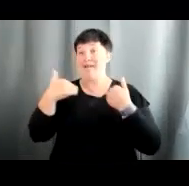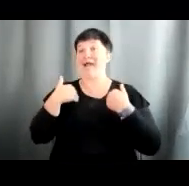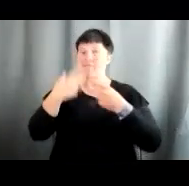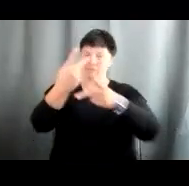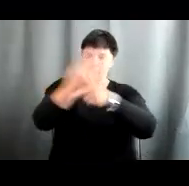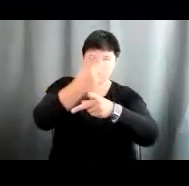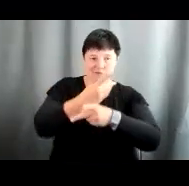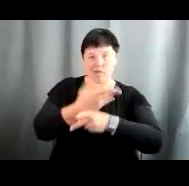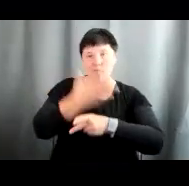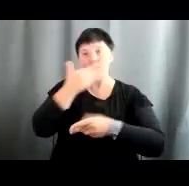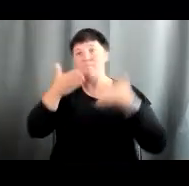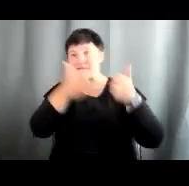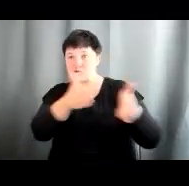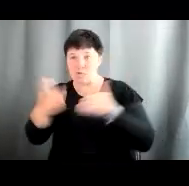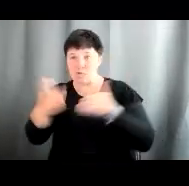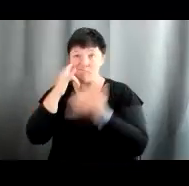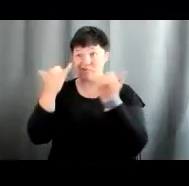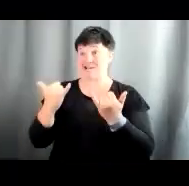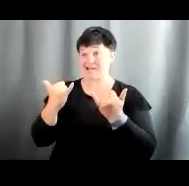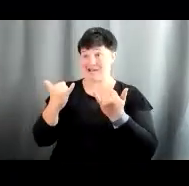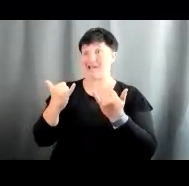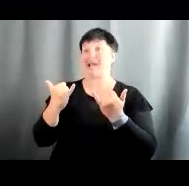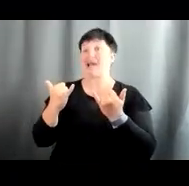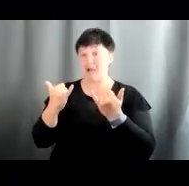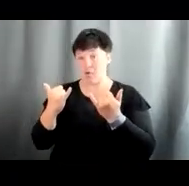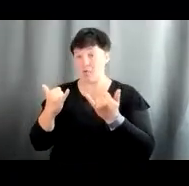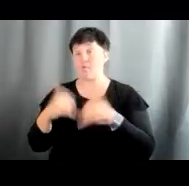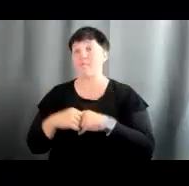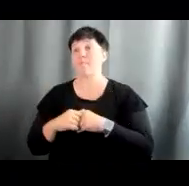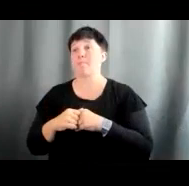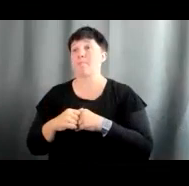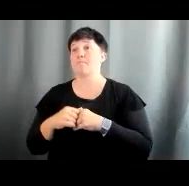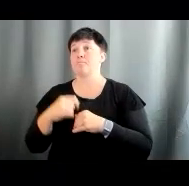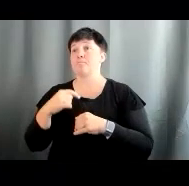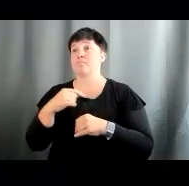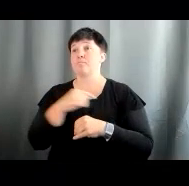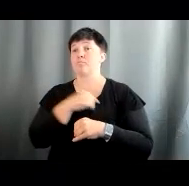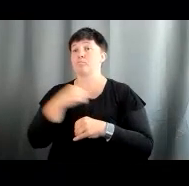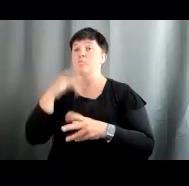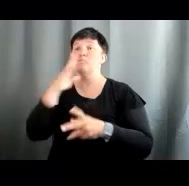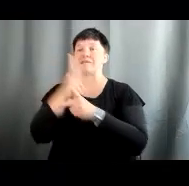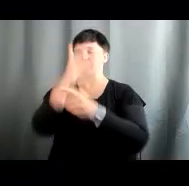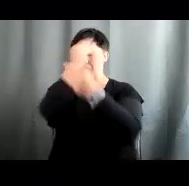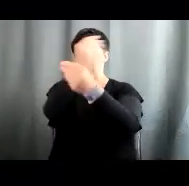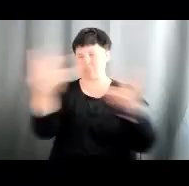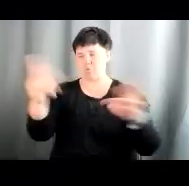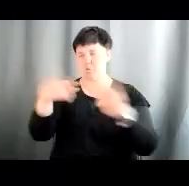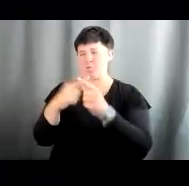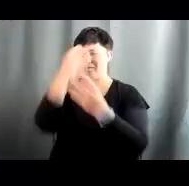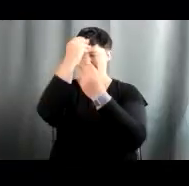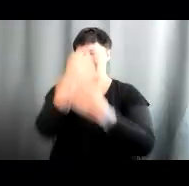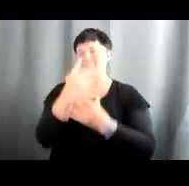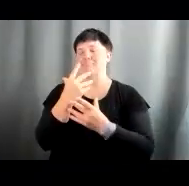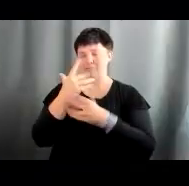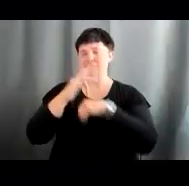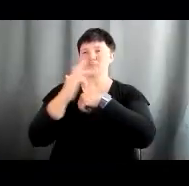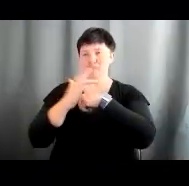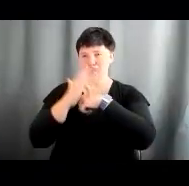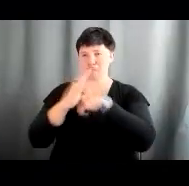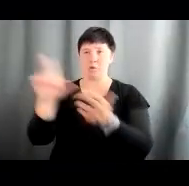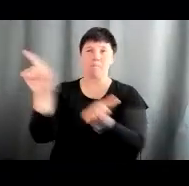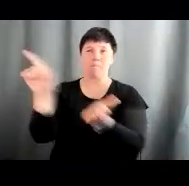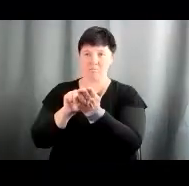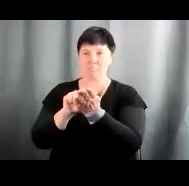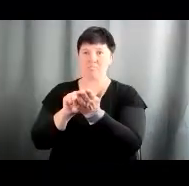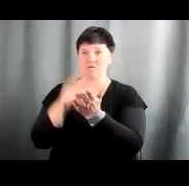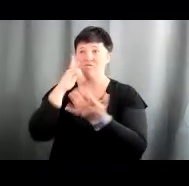mejor manera, pero por ahora ese es nuestro archivo de datos. Les mantendremos informados cuando estos conjuntos de datos estén